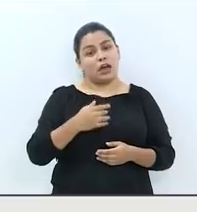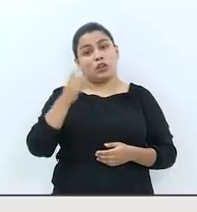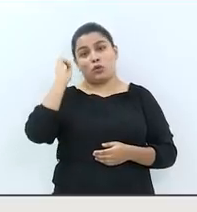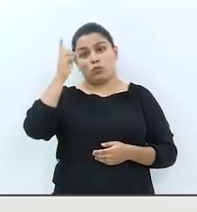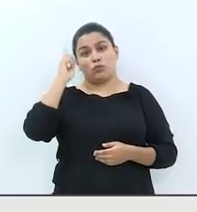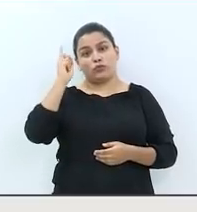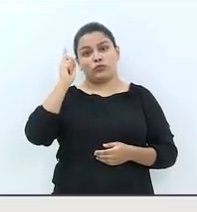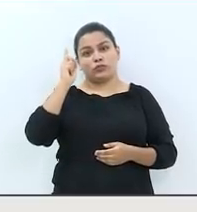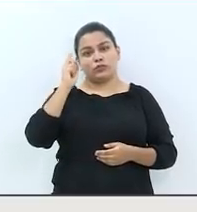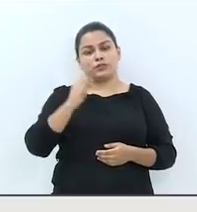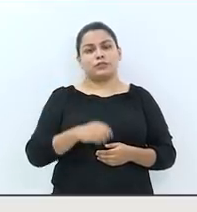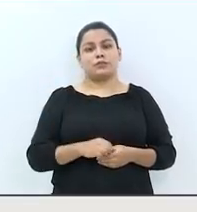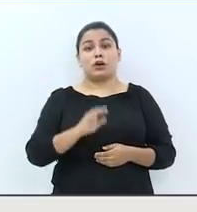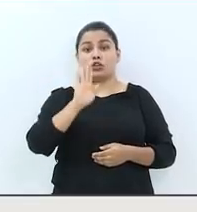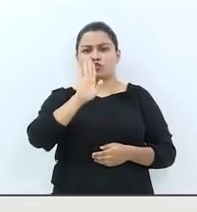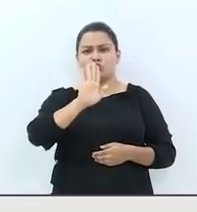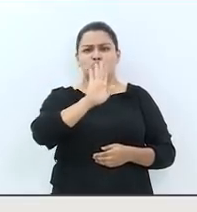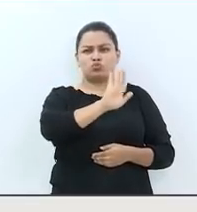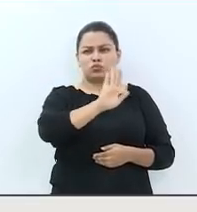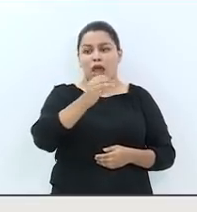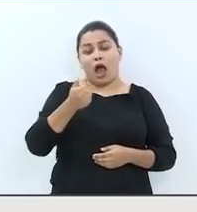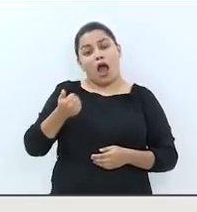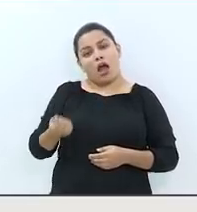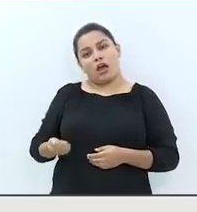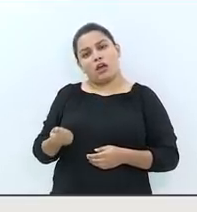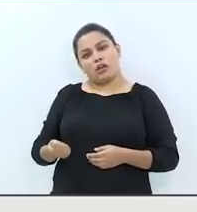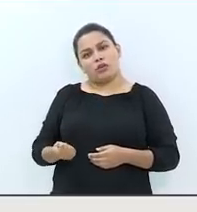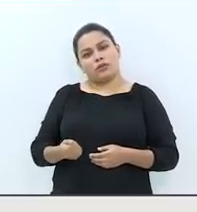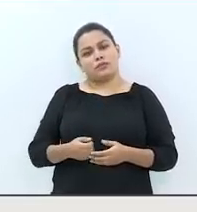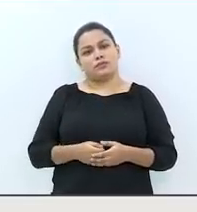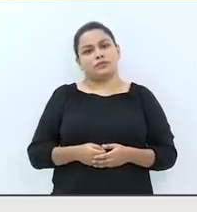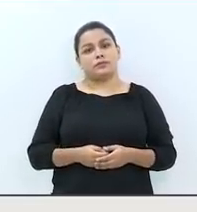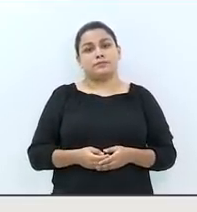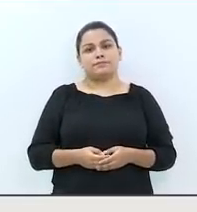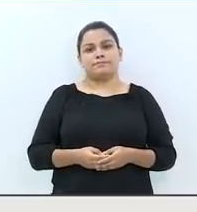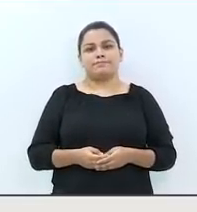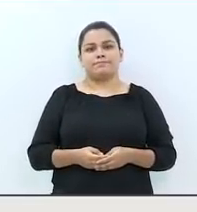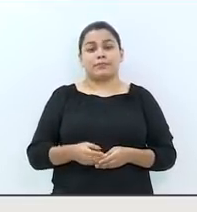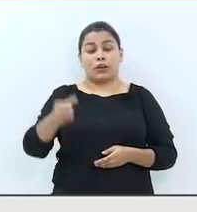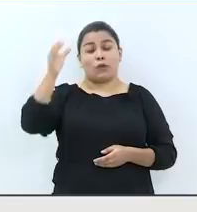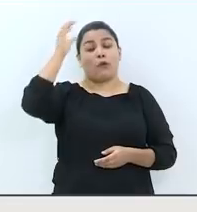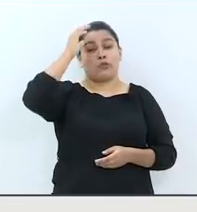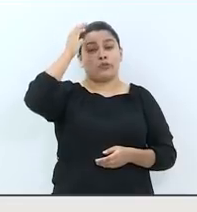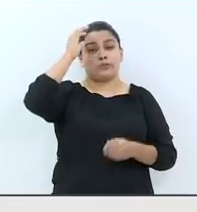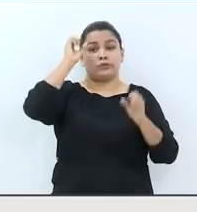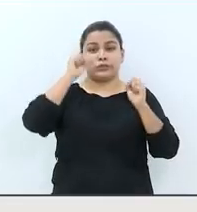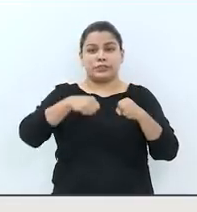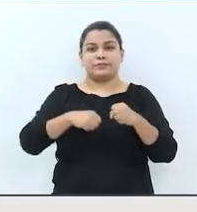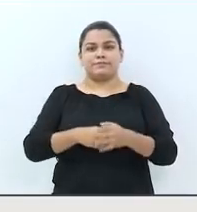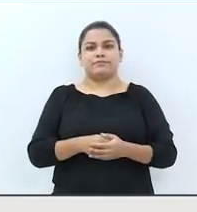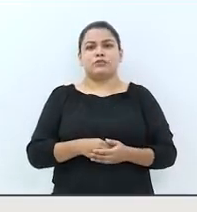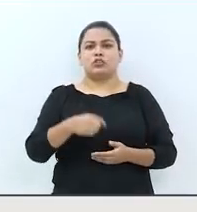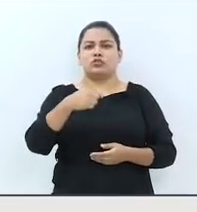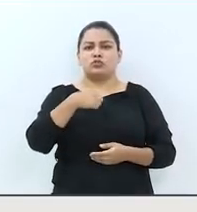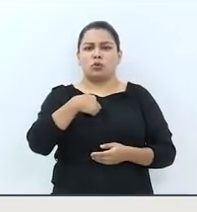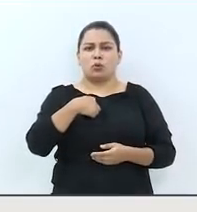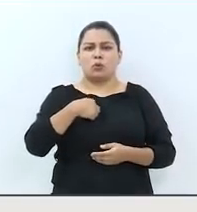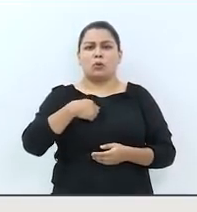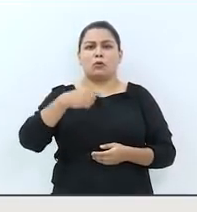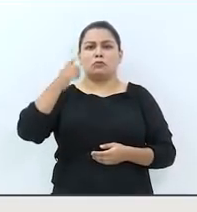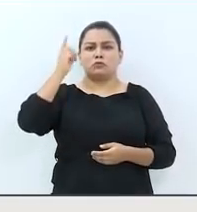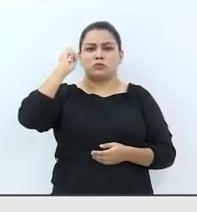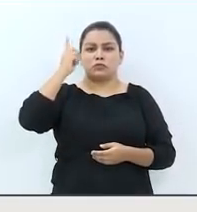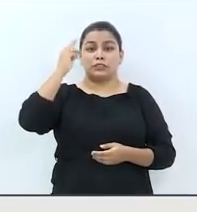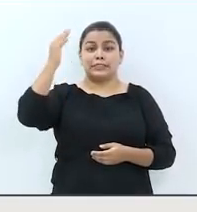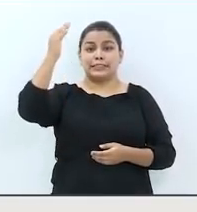docente para con sus alumnas y alumnos, traducido en conocer. Por ejemplo, yo como docente